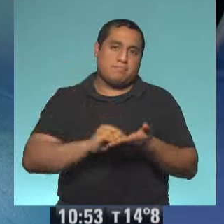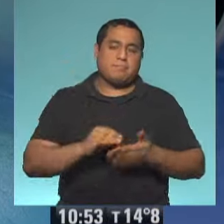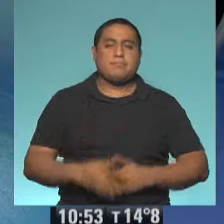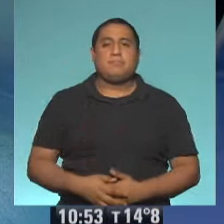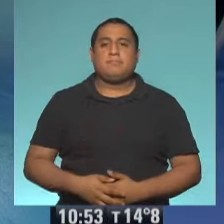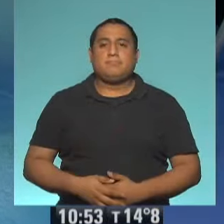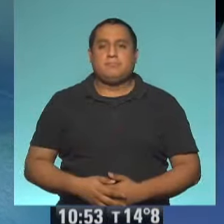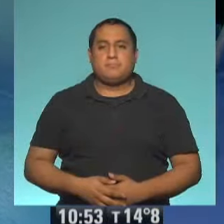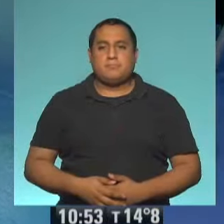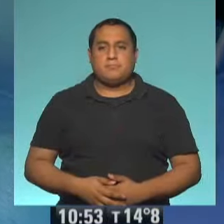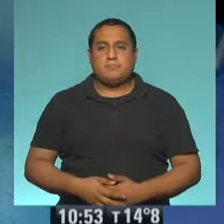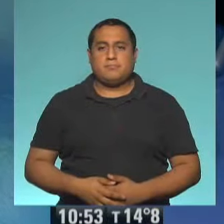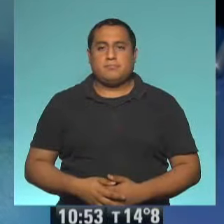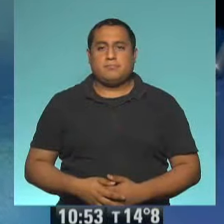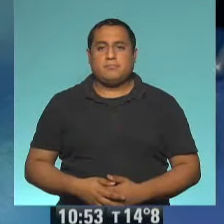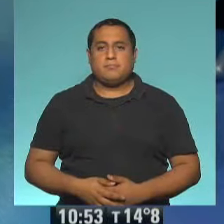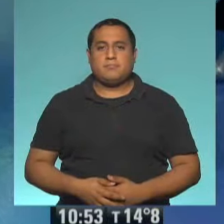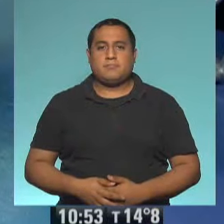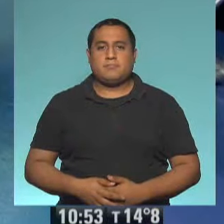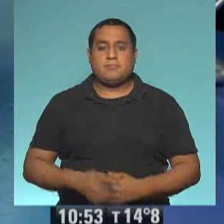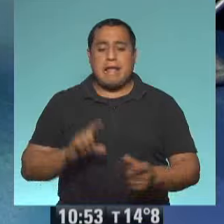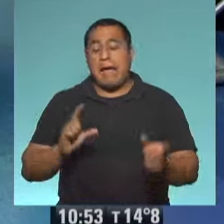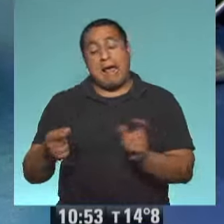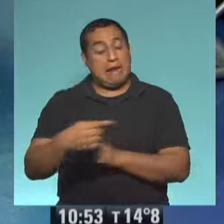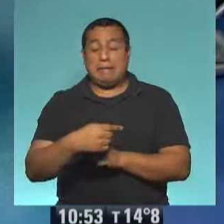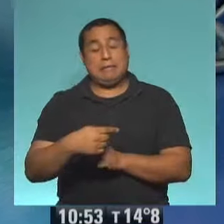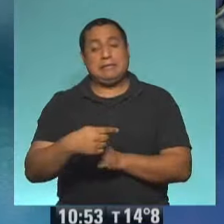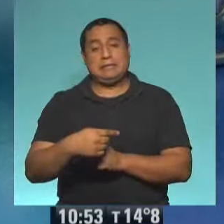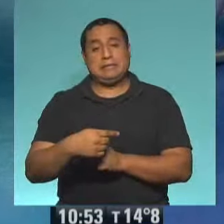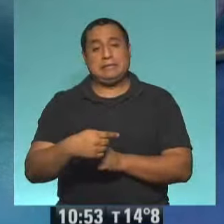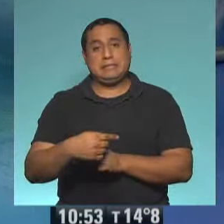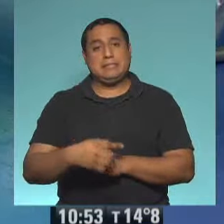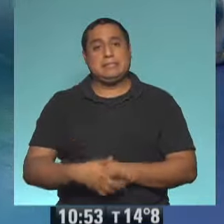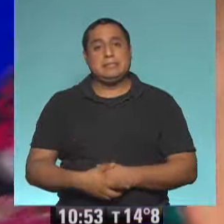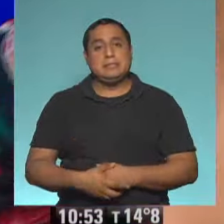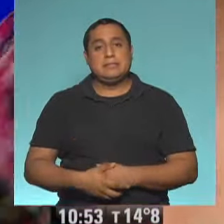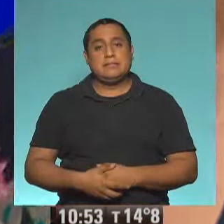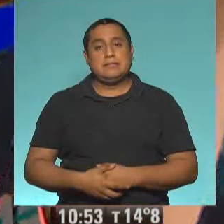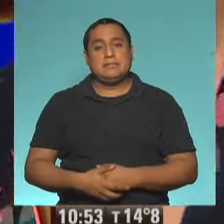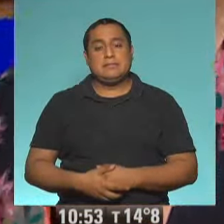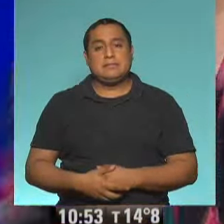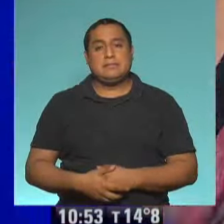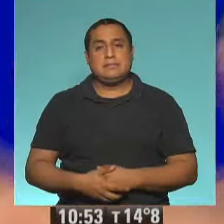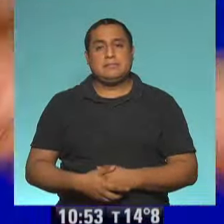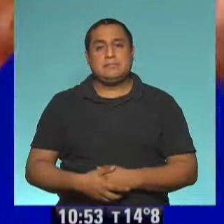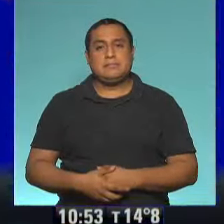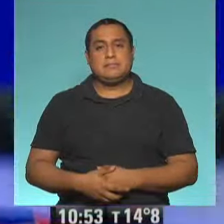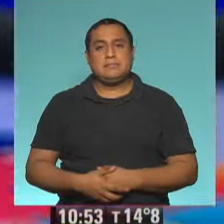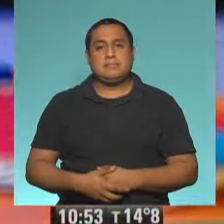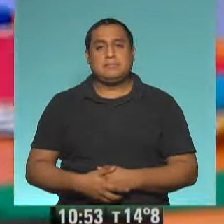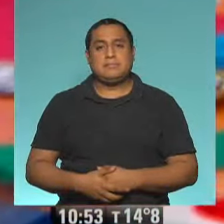haciendo unos flecos. Ay, no, lo puse al revés. ¿Qué pasó? Puse la G al revés. Para el